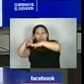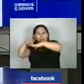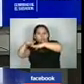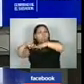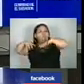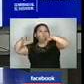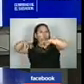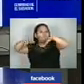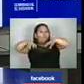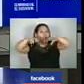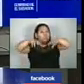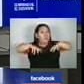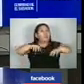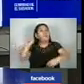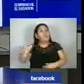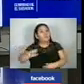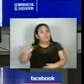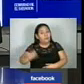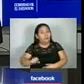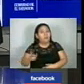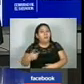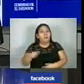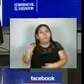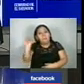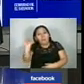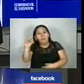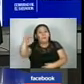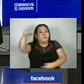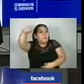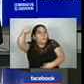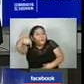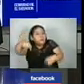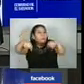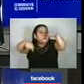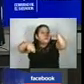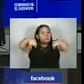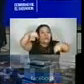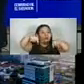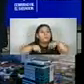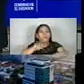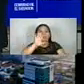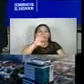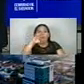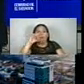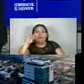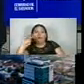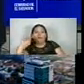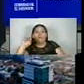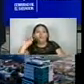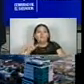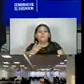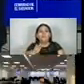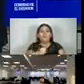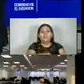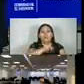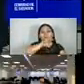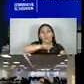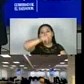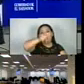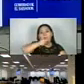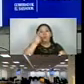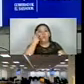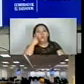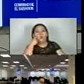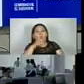significativas. La cantidad mínima que se está previendo son 500 milímetros en estos tres meses en la zona